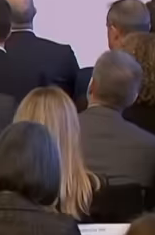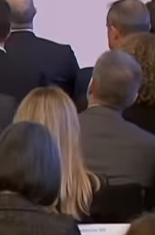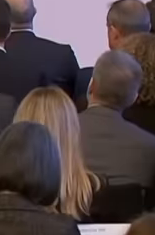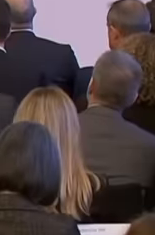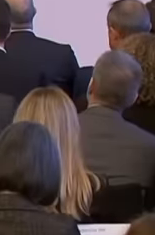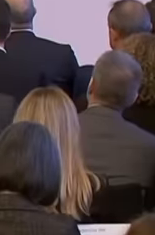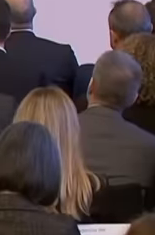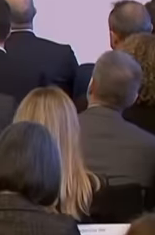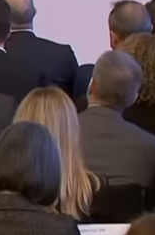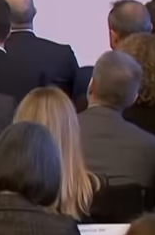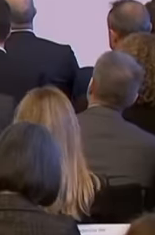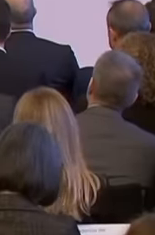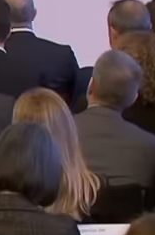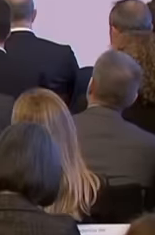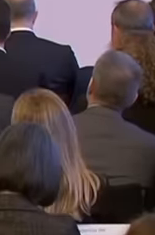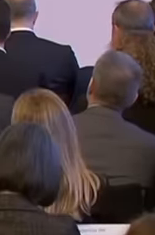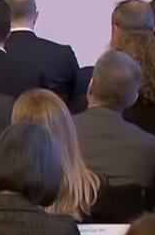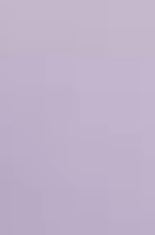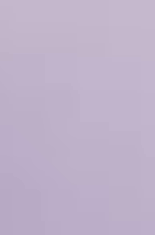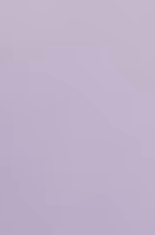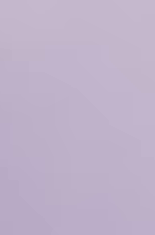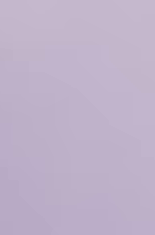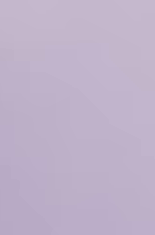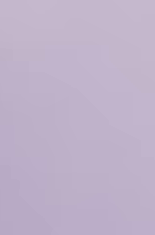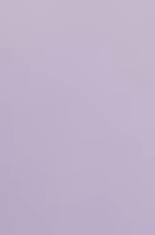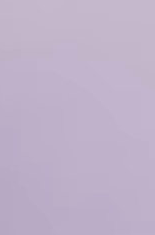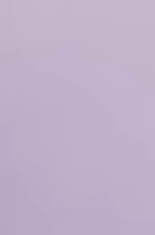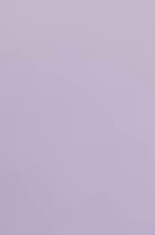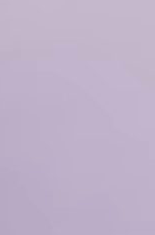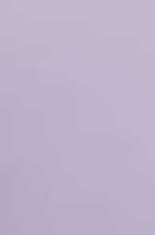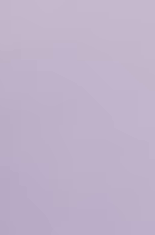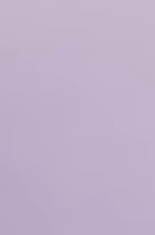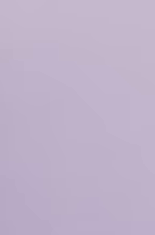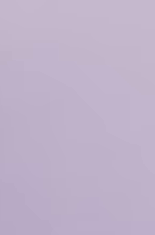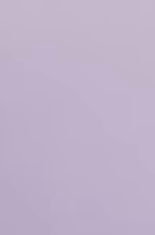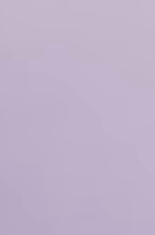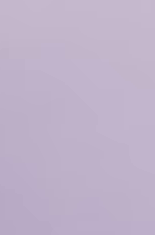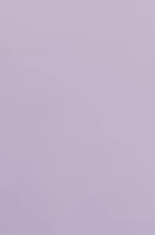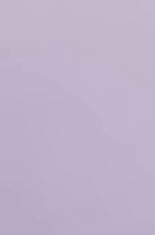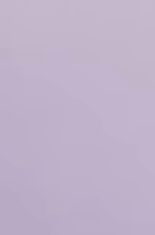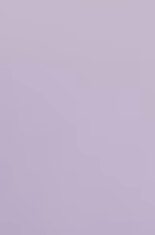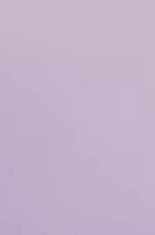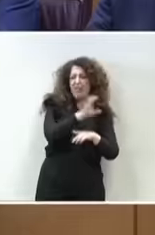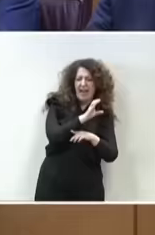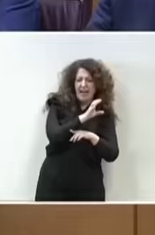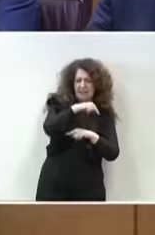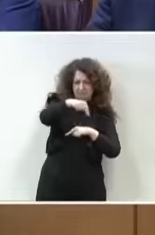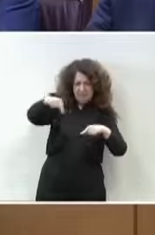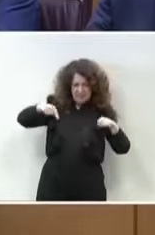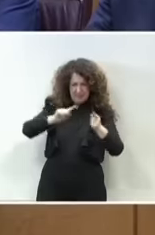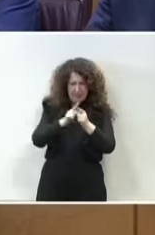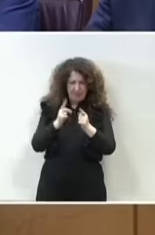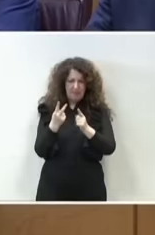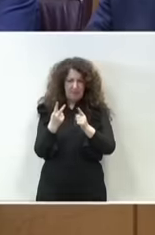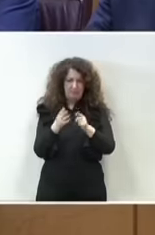de esa ley de la Unión Europea. Que es que Australia no está dentro de esa ley europea, que es que en estos momentos el